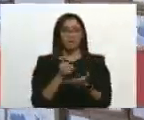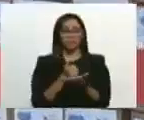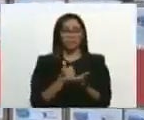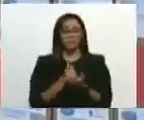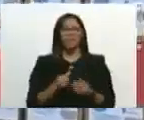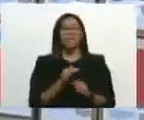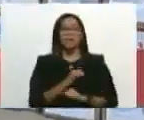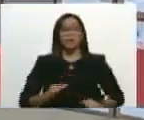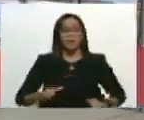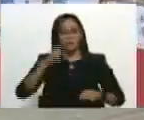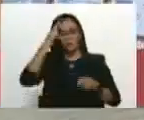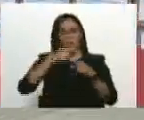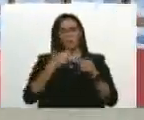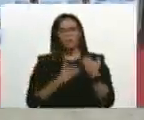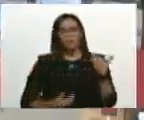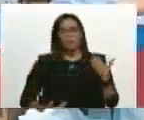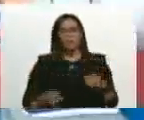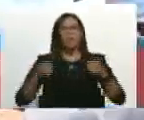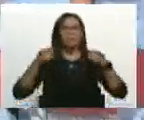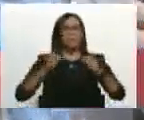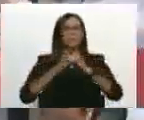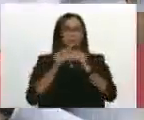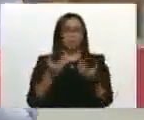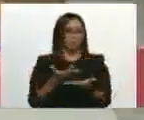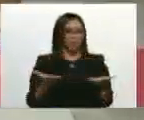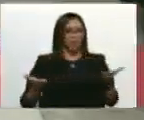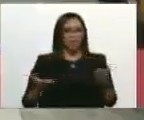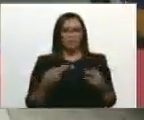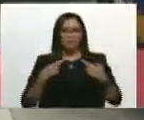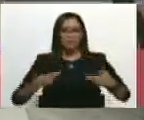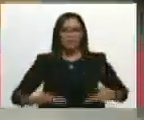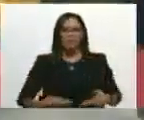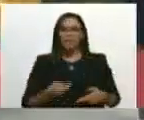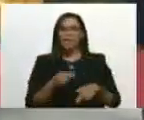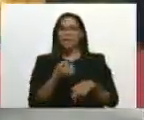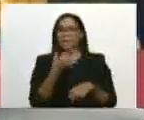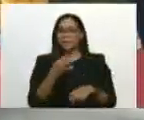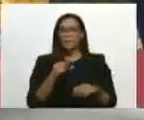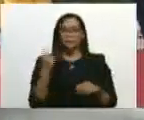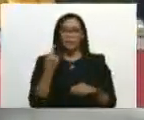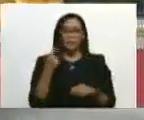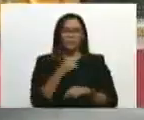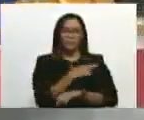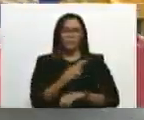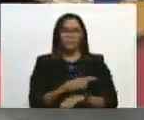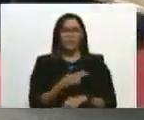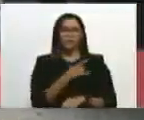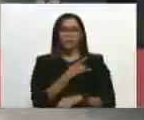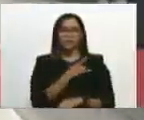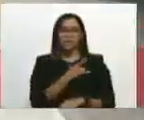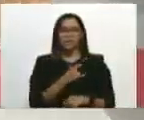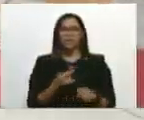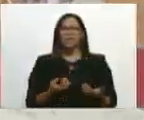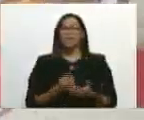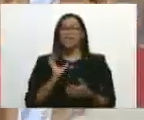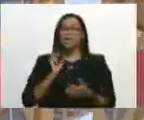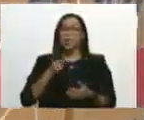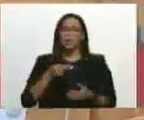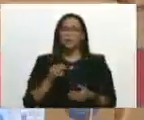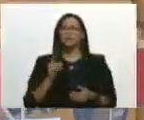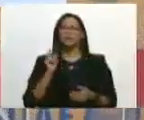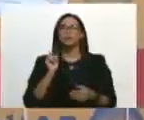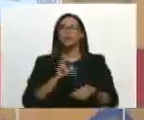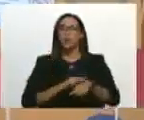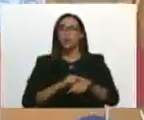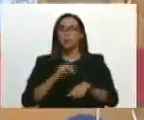Honor Presidencial, con la entrega de todos estos medicamentos, no nada más en este hospital universitario periférico de Coche,